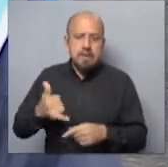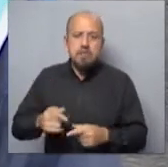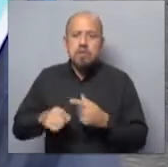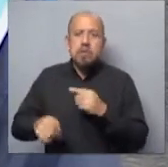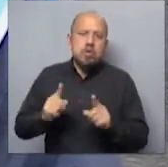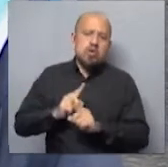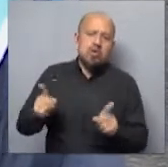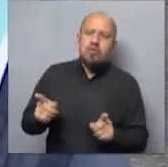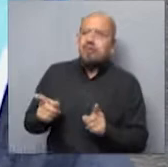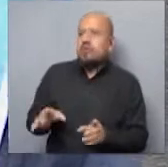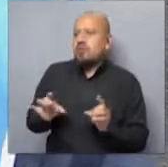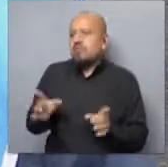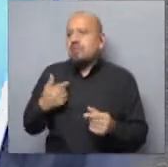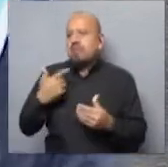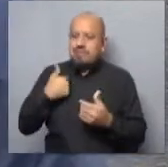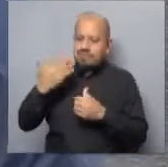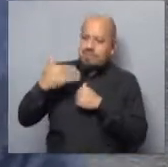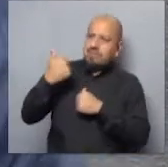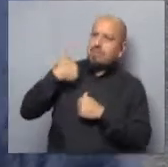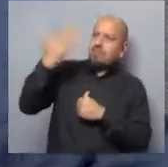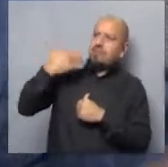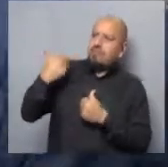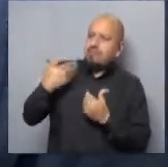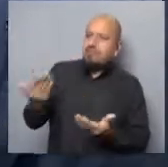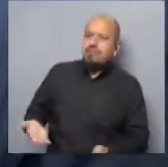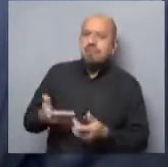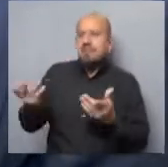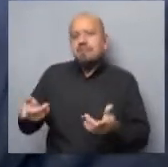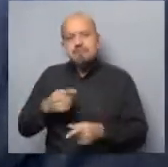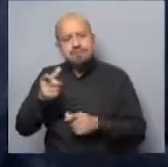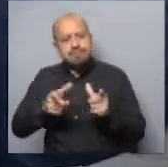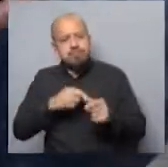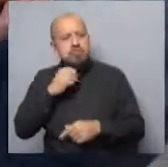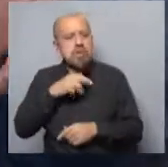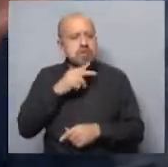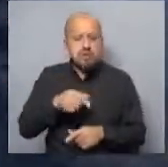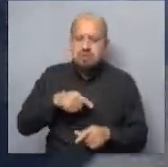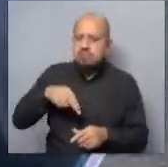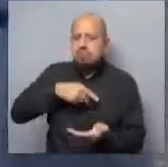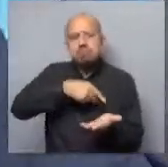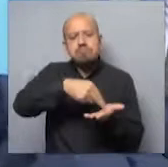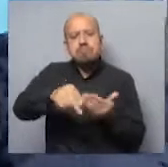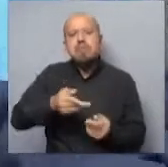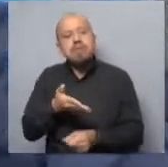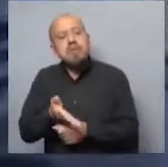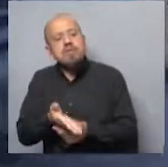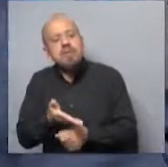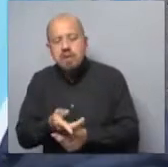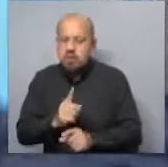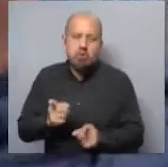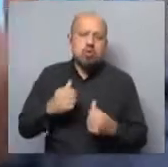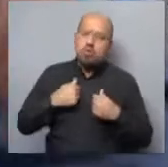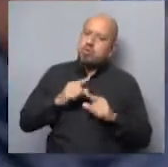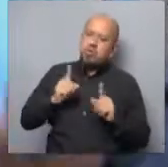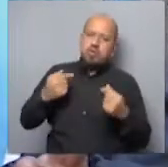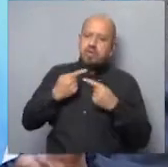Que no se nos califique como estos muchachos que andan ahí en la calle, que cuando ven un auto van y le piden. No,